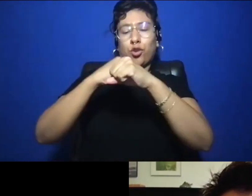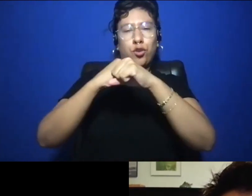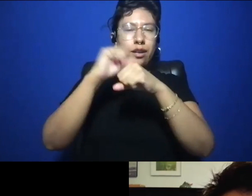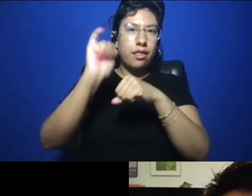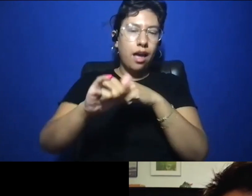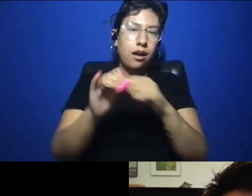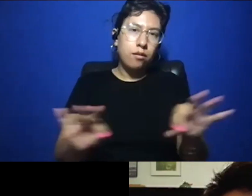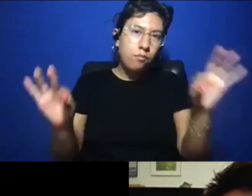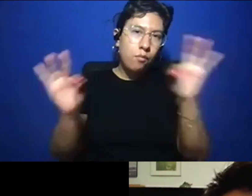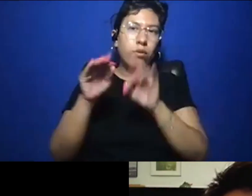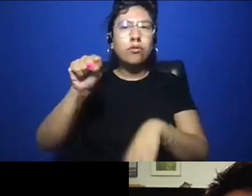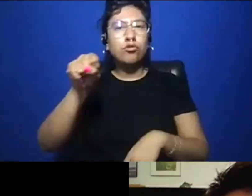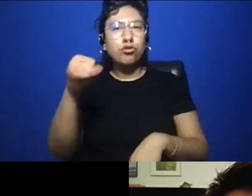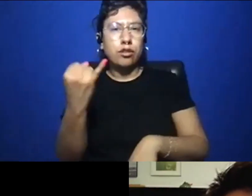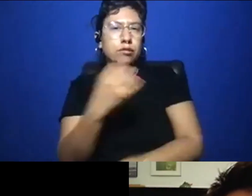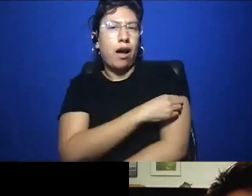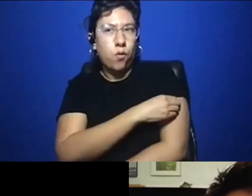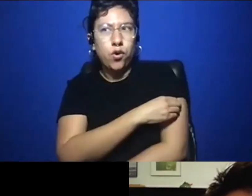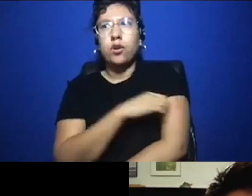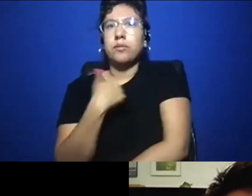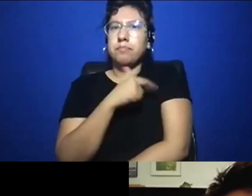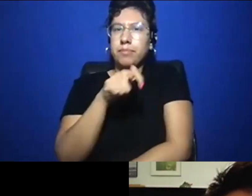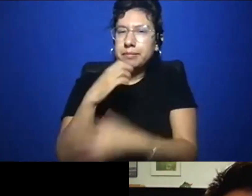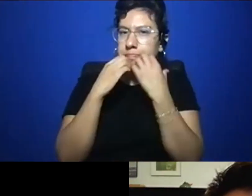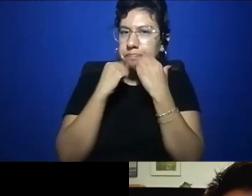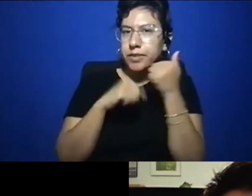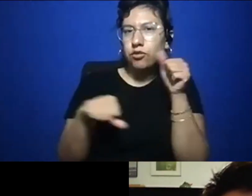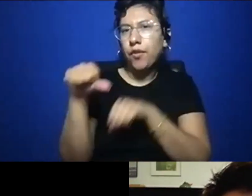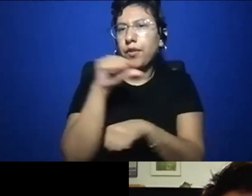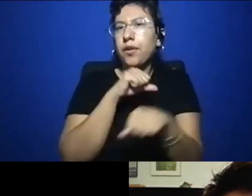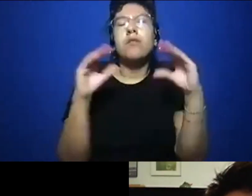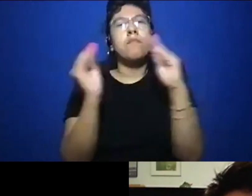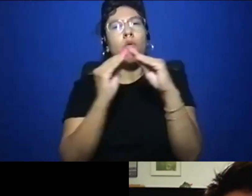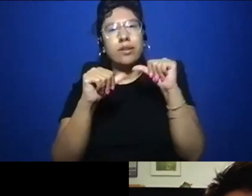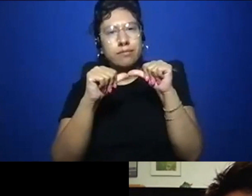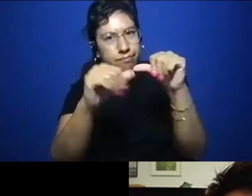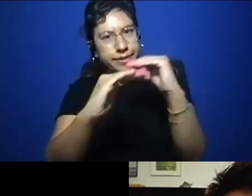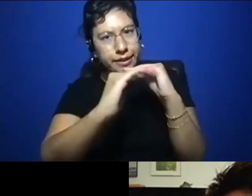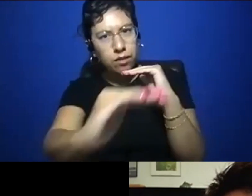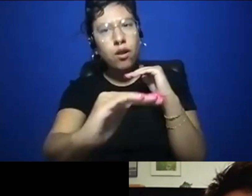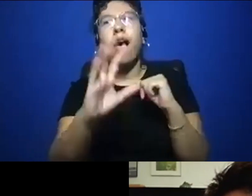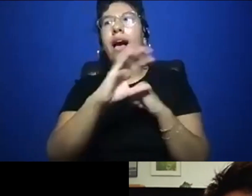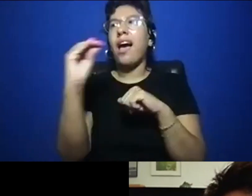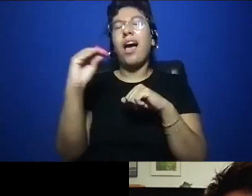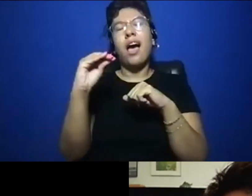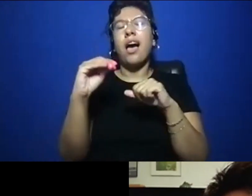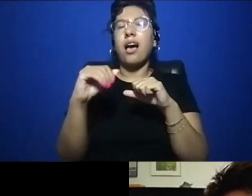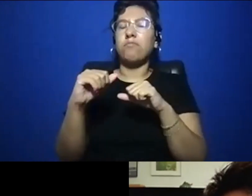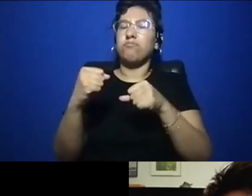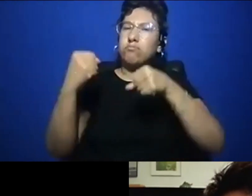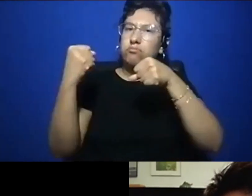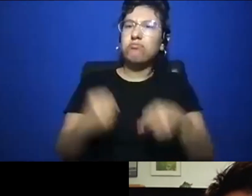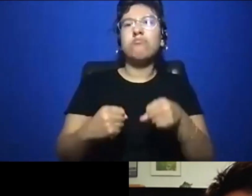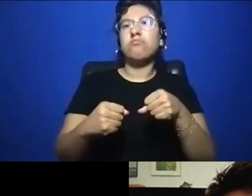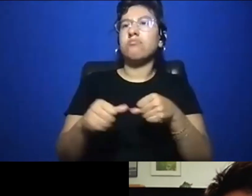los superpoderes de los movimientos que tienen los movimientos de justicia social para cuidarse y ser más sustentables y mantenerse